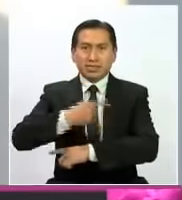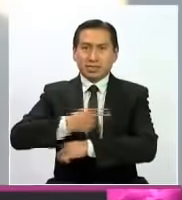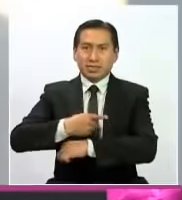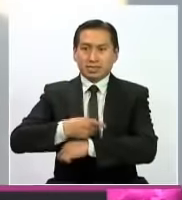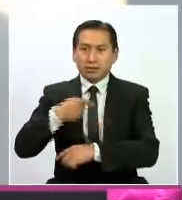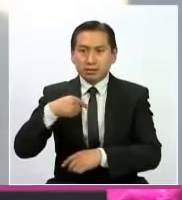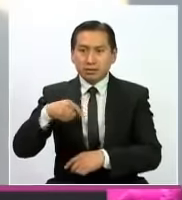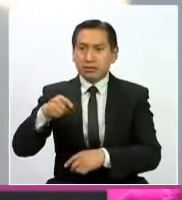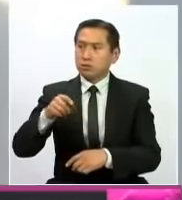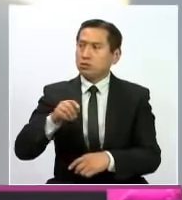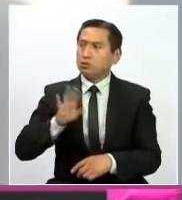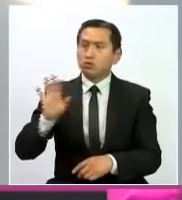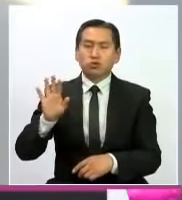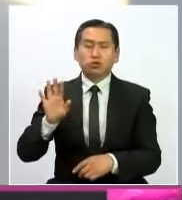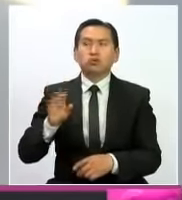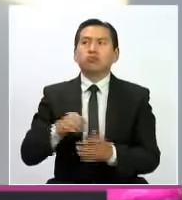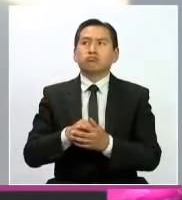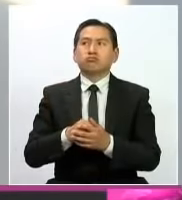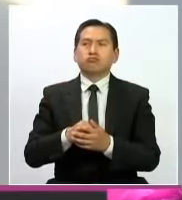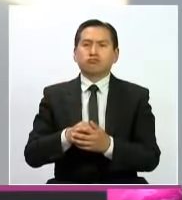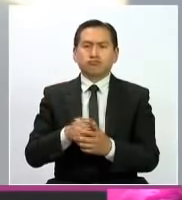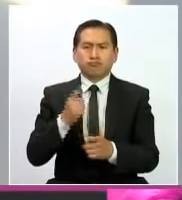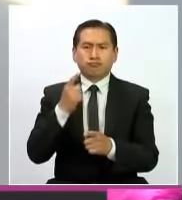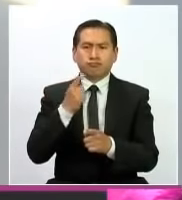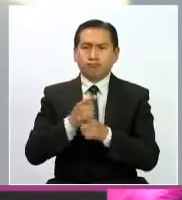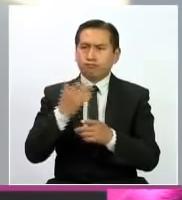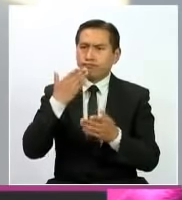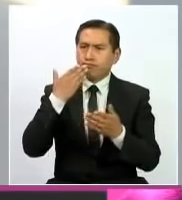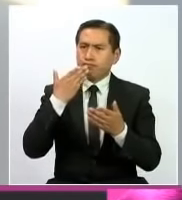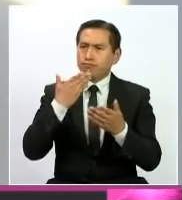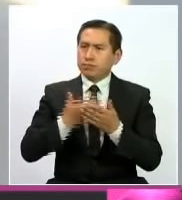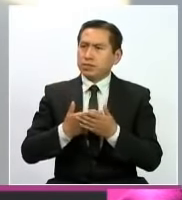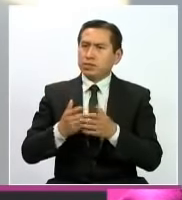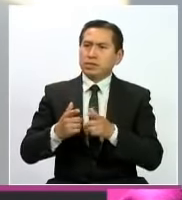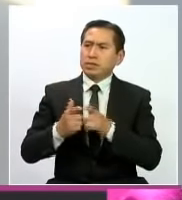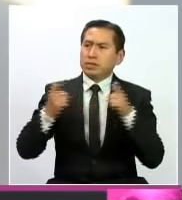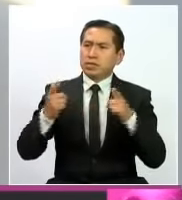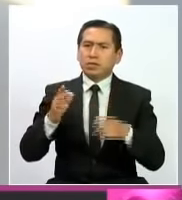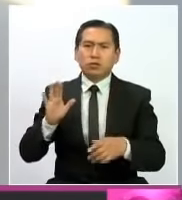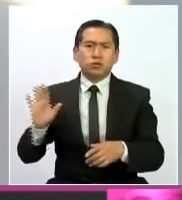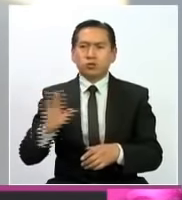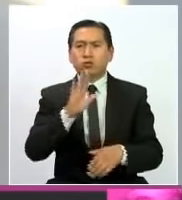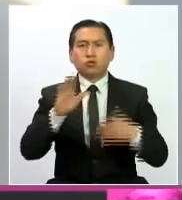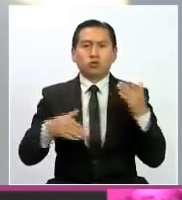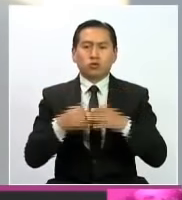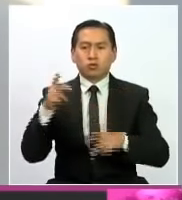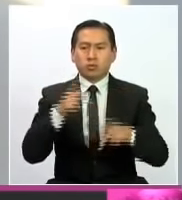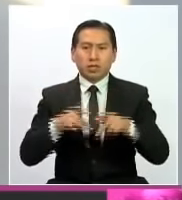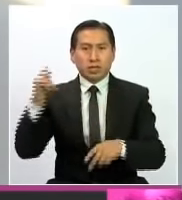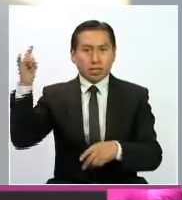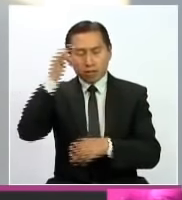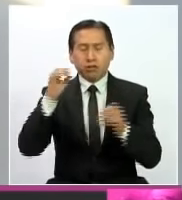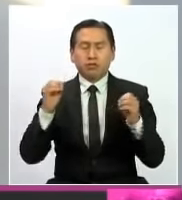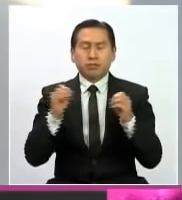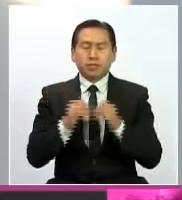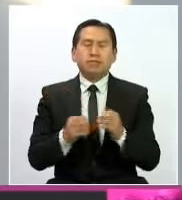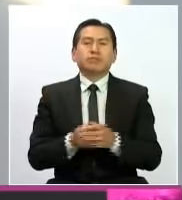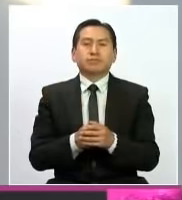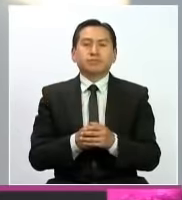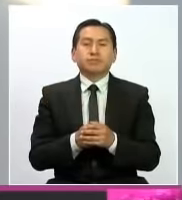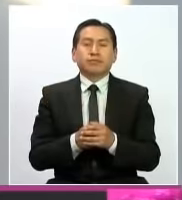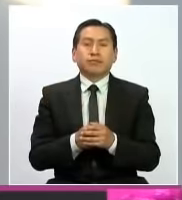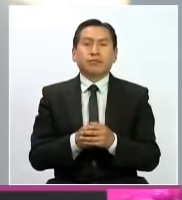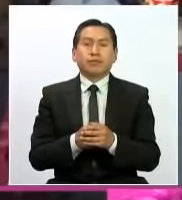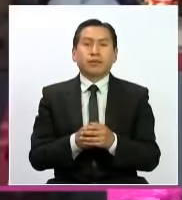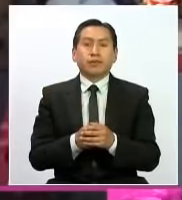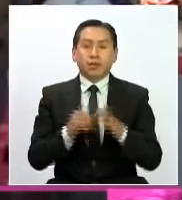a contribuir y sea de grandeza para todos los salteños principalmente. Así como